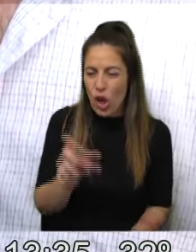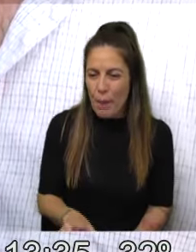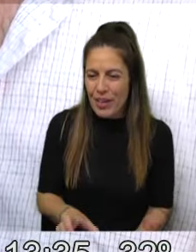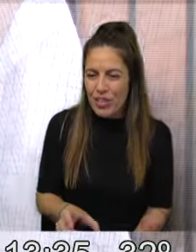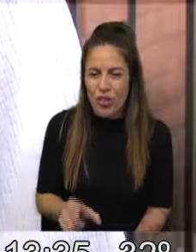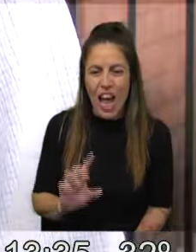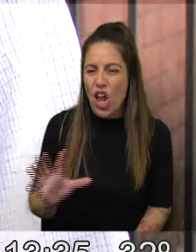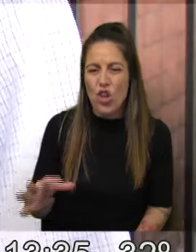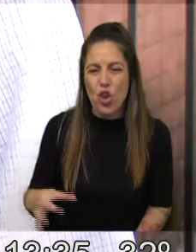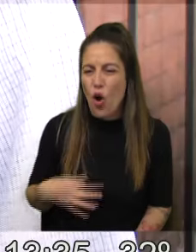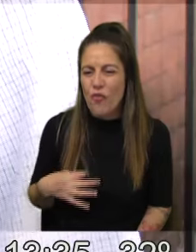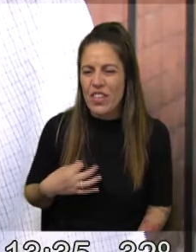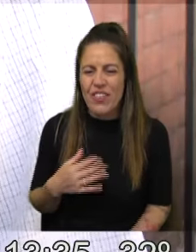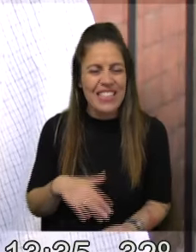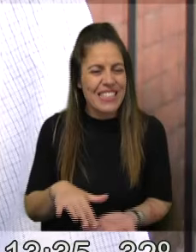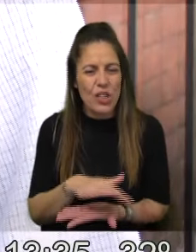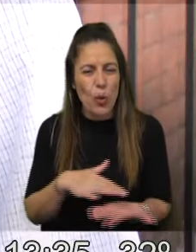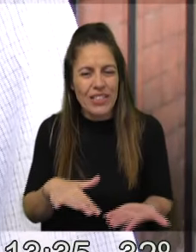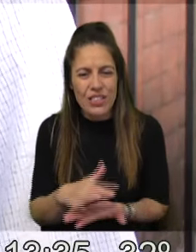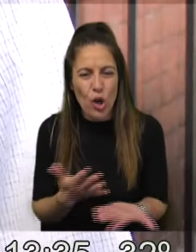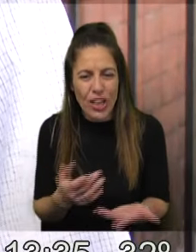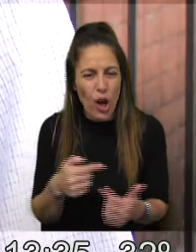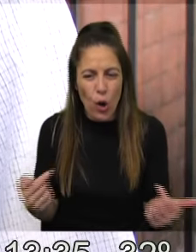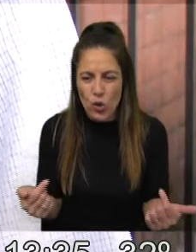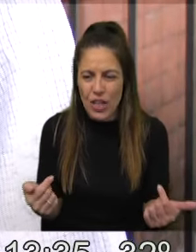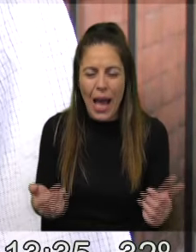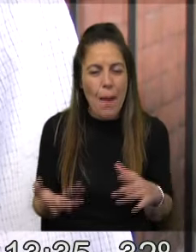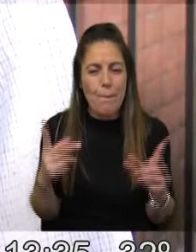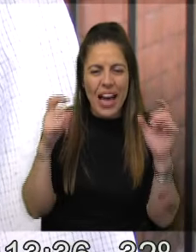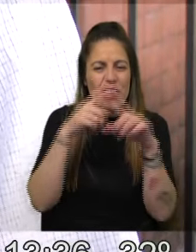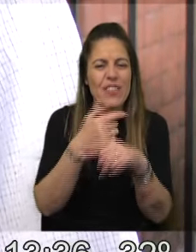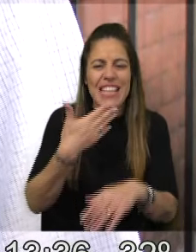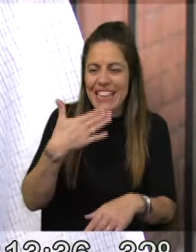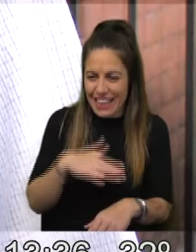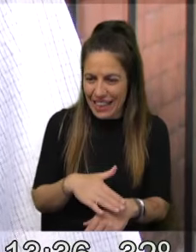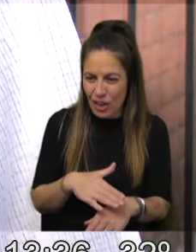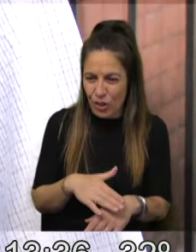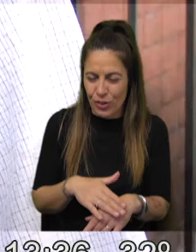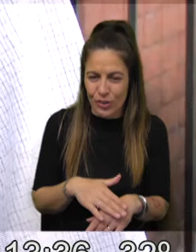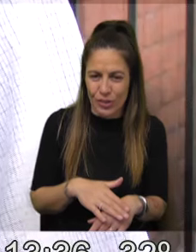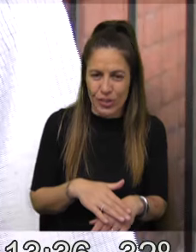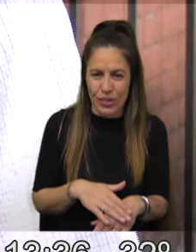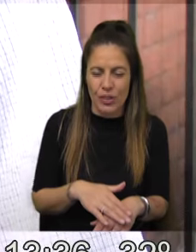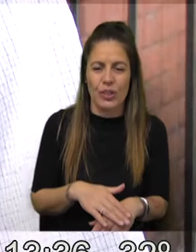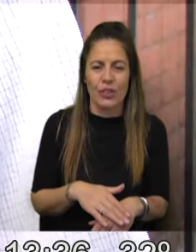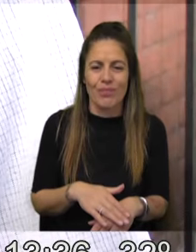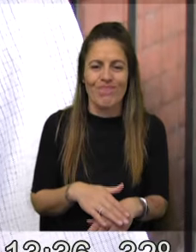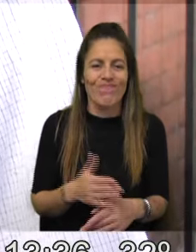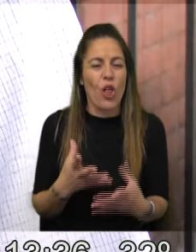no vive determinadas circunstancias, determinadas cosas, es más difícil entenderlo, ¿no?